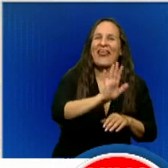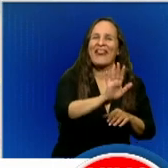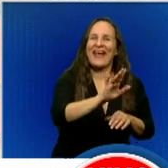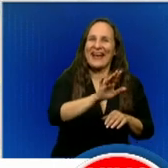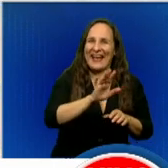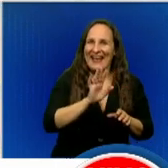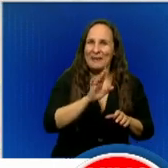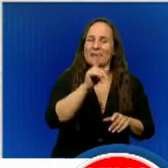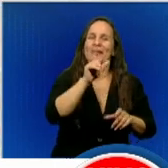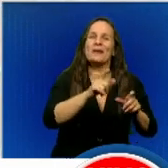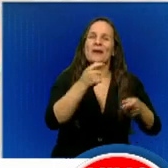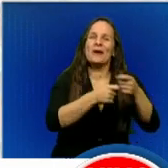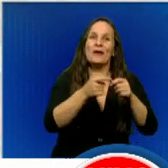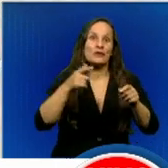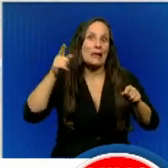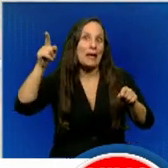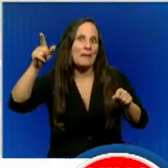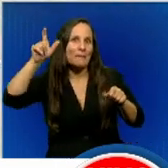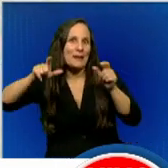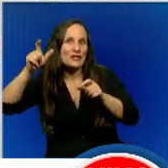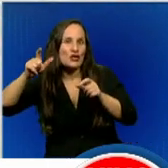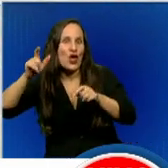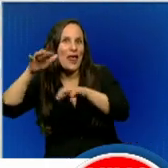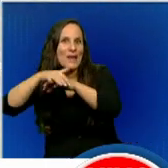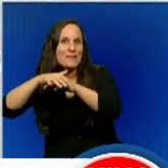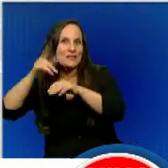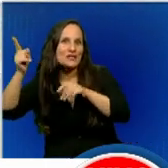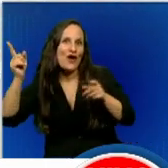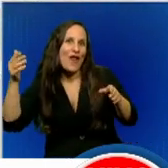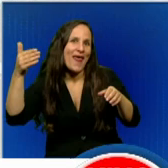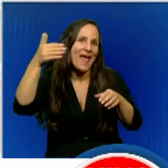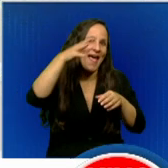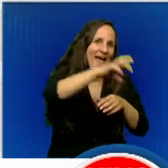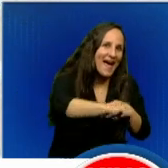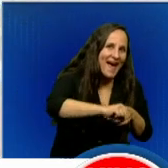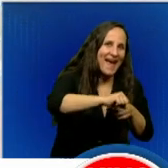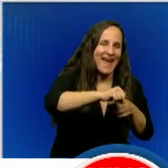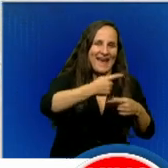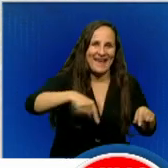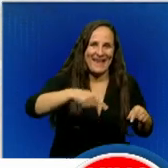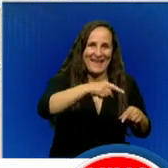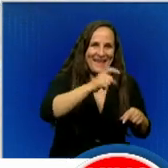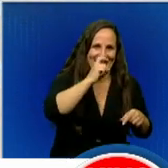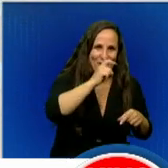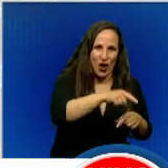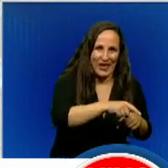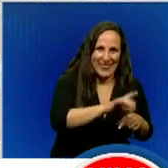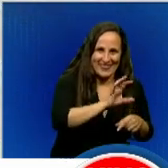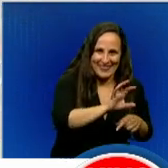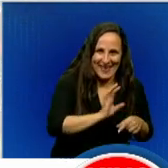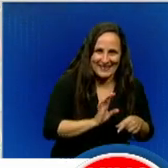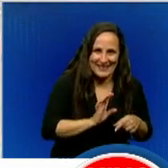donde el comerciante misionero debe efectuar debe hacerse cargo de la mercadería en corrientes